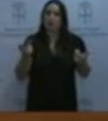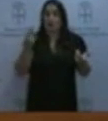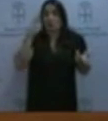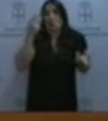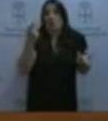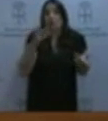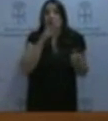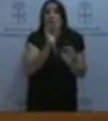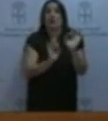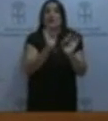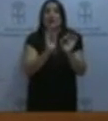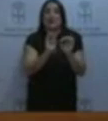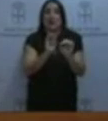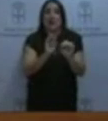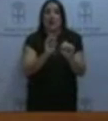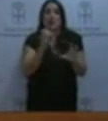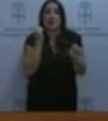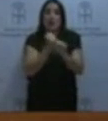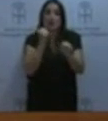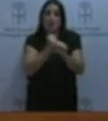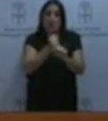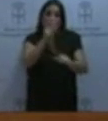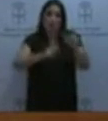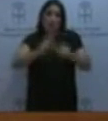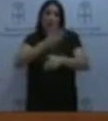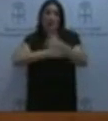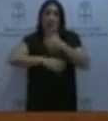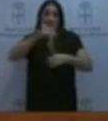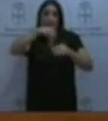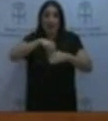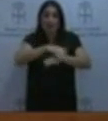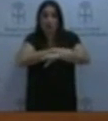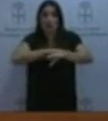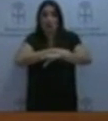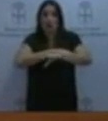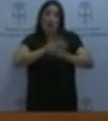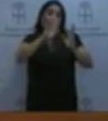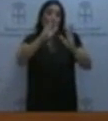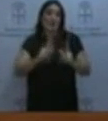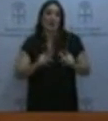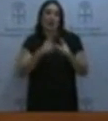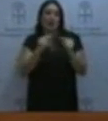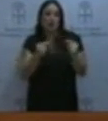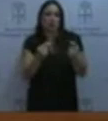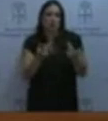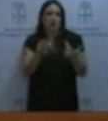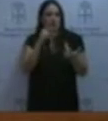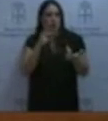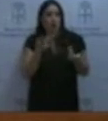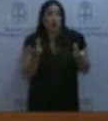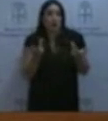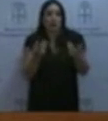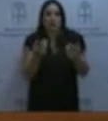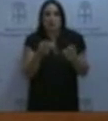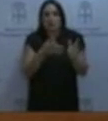preocupantes las bajas tasas de ocupación de las personas con diversidad funcional en el conjunto de la Administración asturiana, lo cual debería ser por sí mismo objeto de atención por parte del